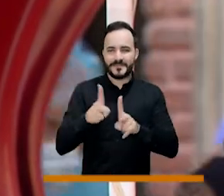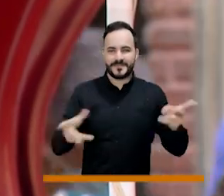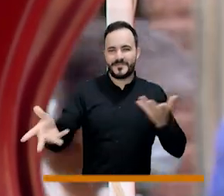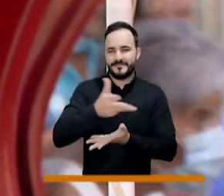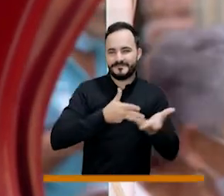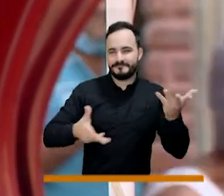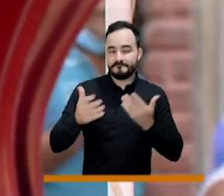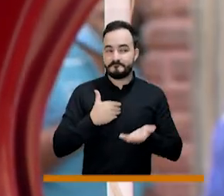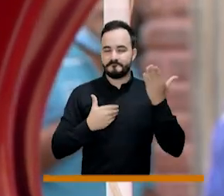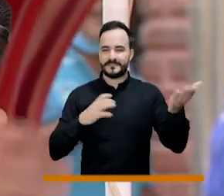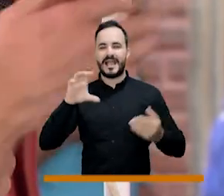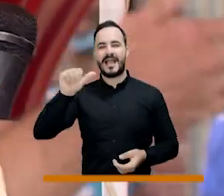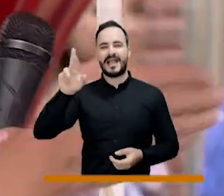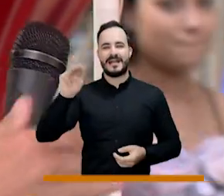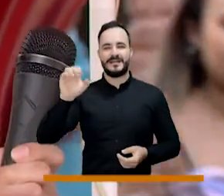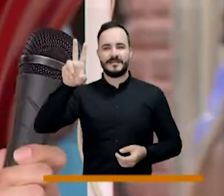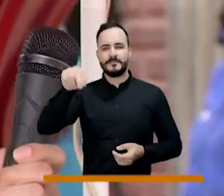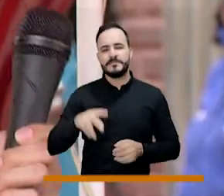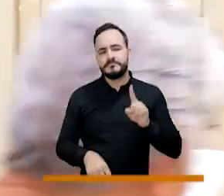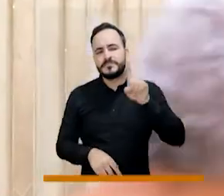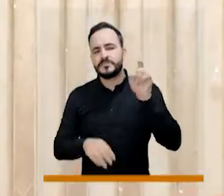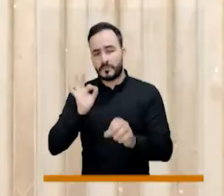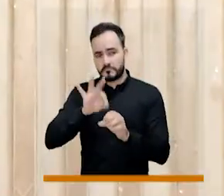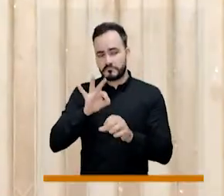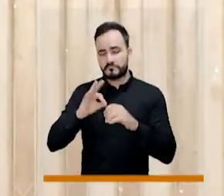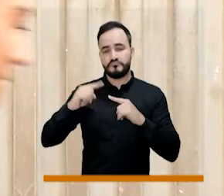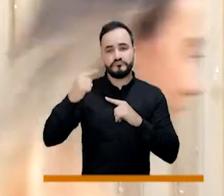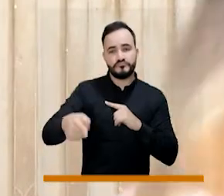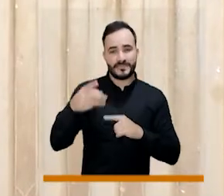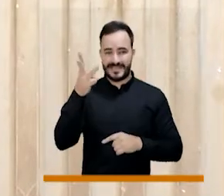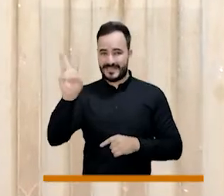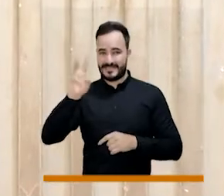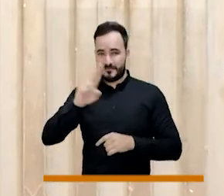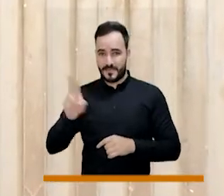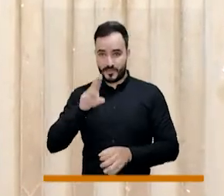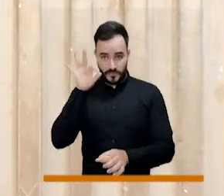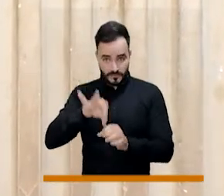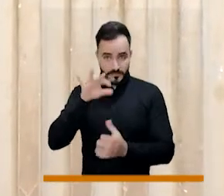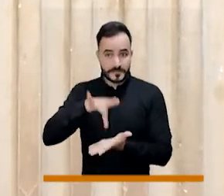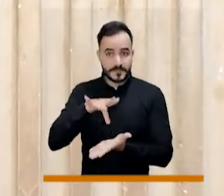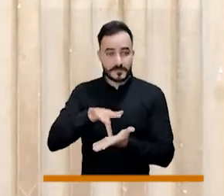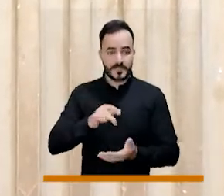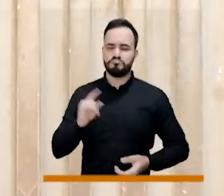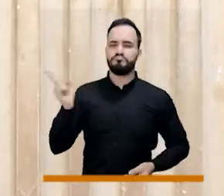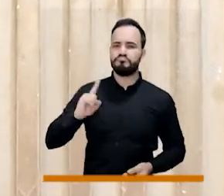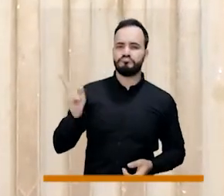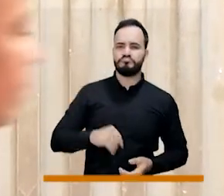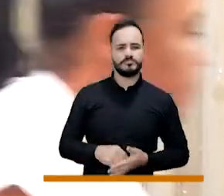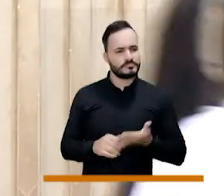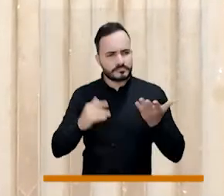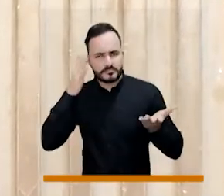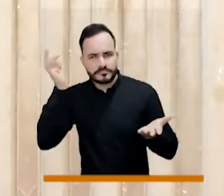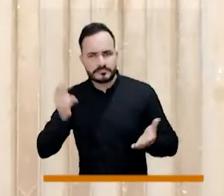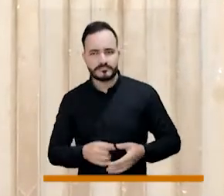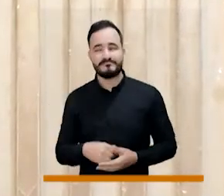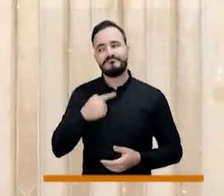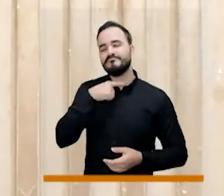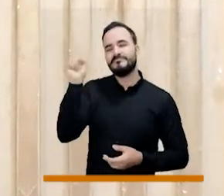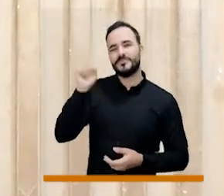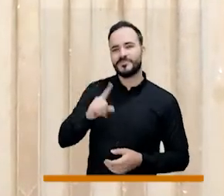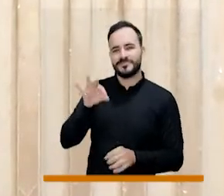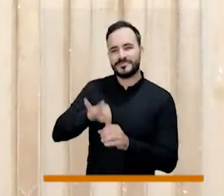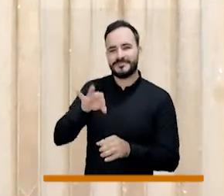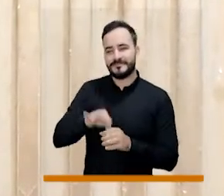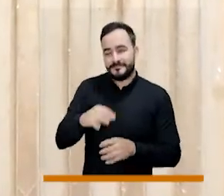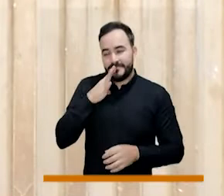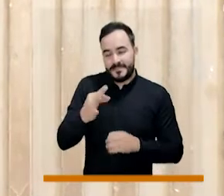estamos en De Frente. Doña Carmen Fernández, ¿usted va a votar en las elecciones del próximo 13 de marzo? No. ¿Y por qué?